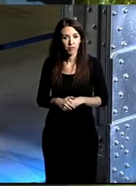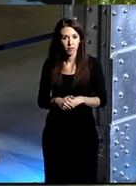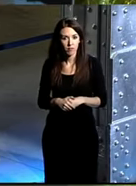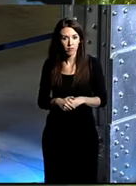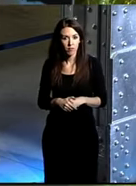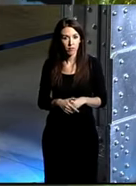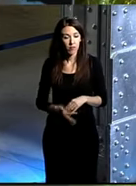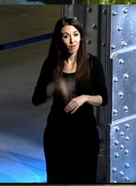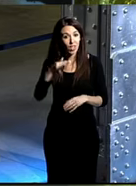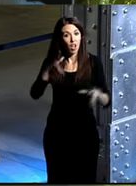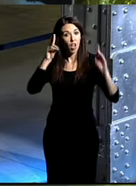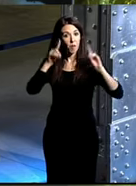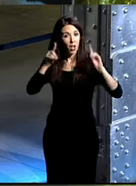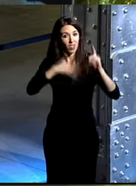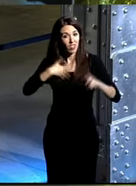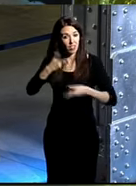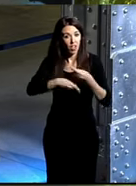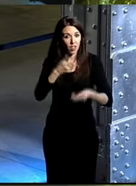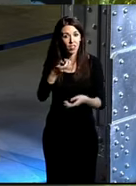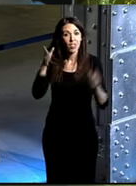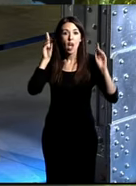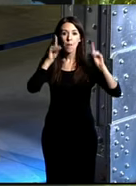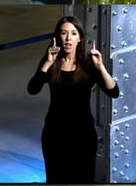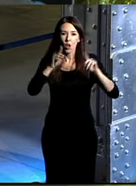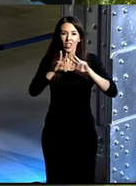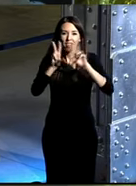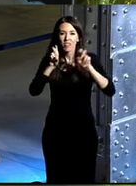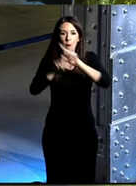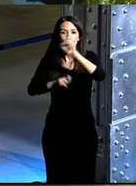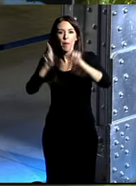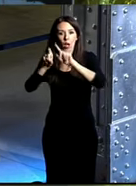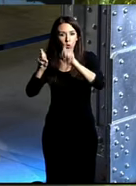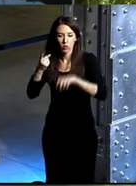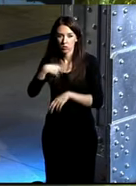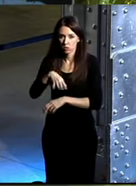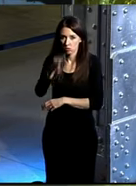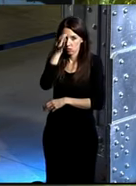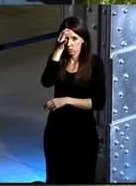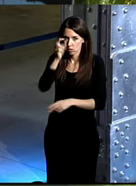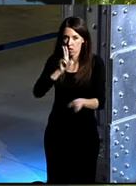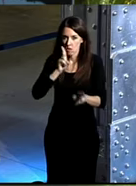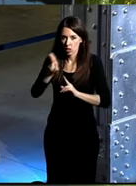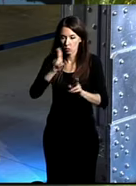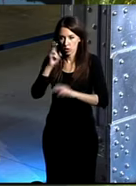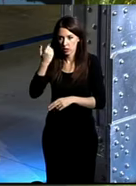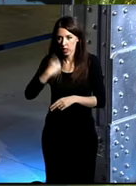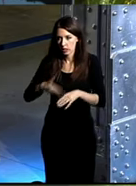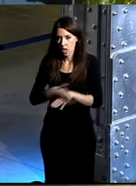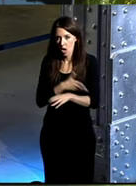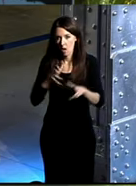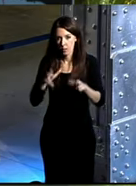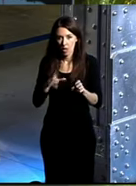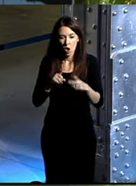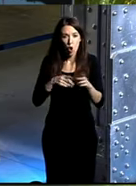básicamente nuestra pedagogía, cuando queremos hacer esto, tiene que ver con la pedagogía de las preguntas. Estamos hartos de las respuestas cocinadas, estamos hartos de